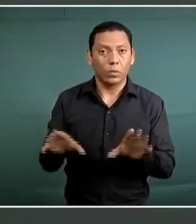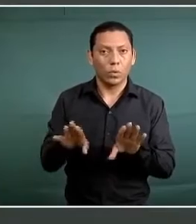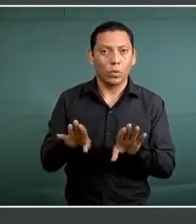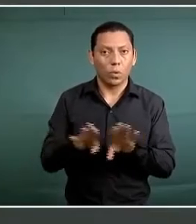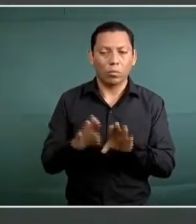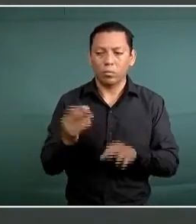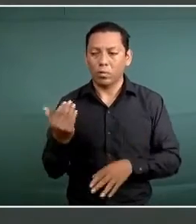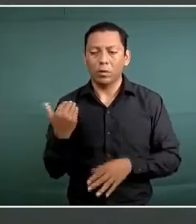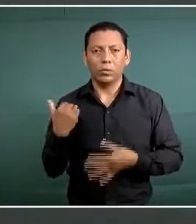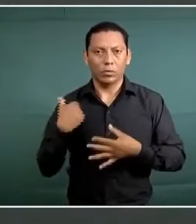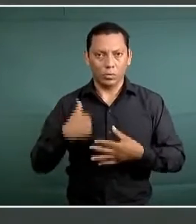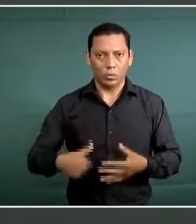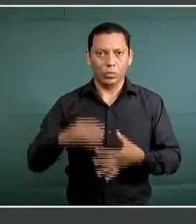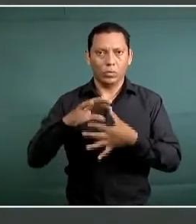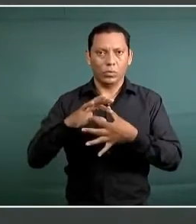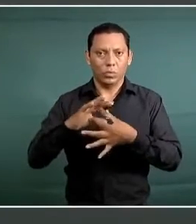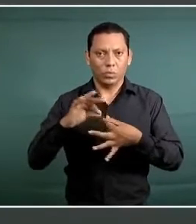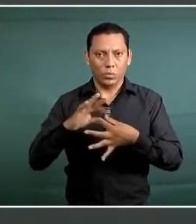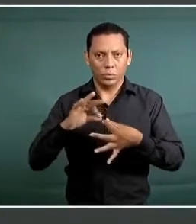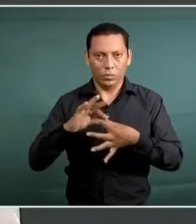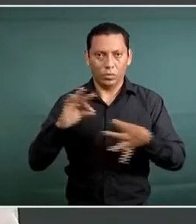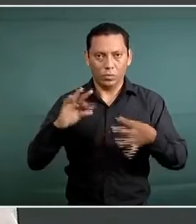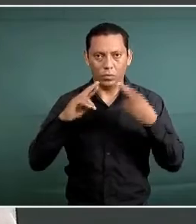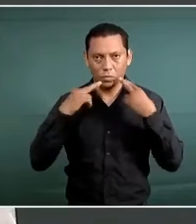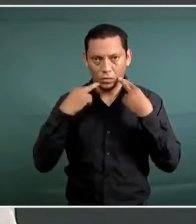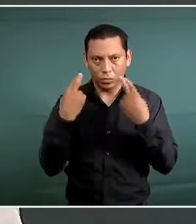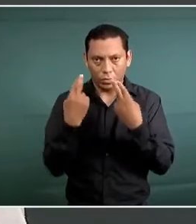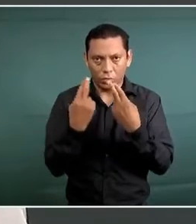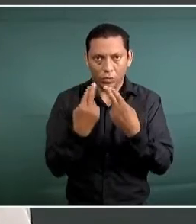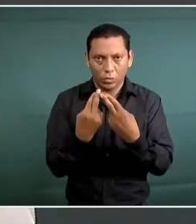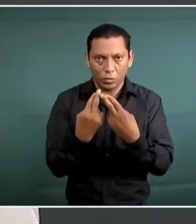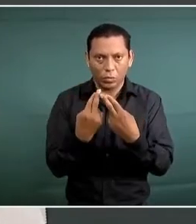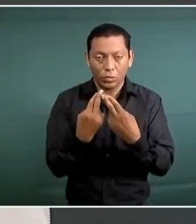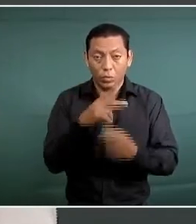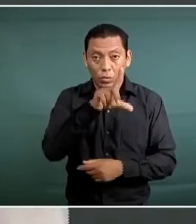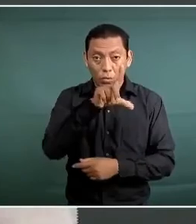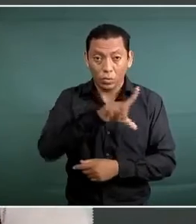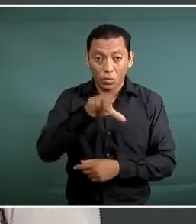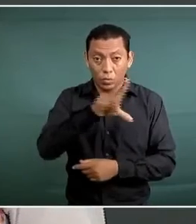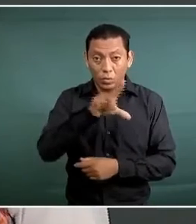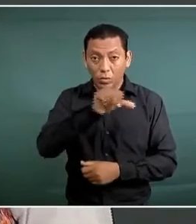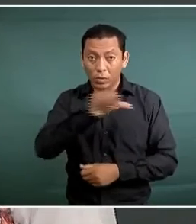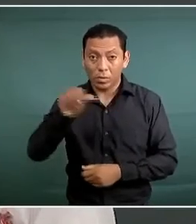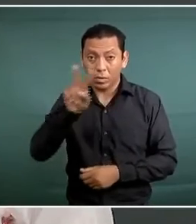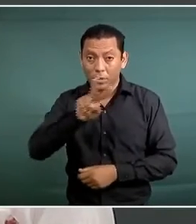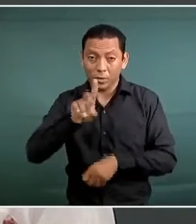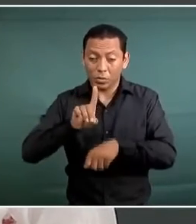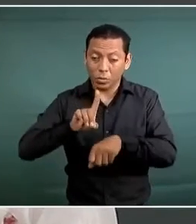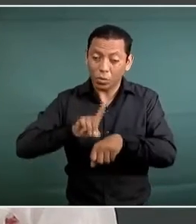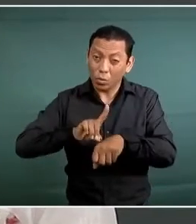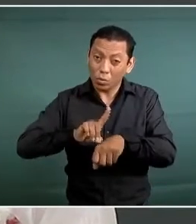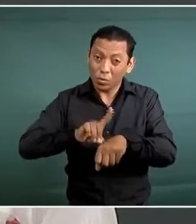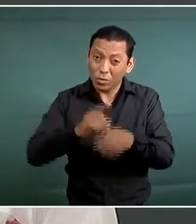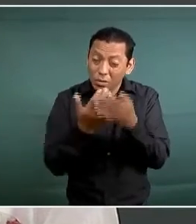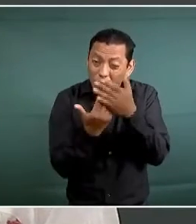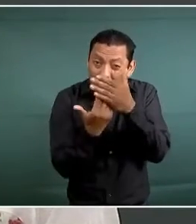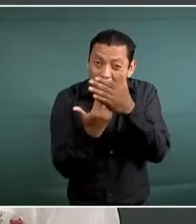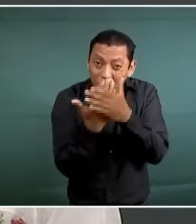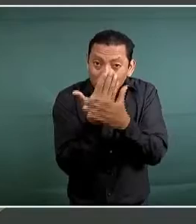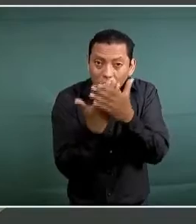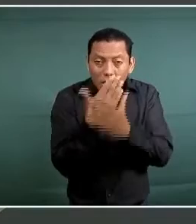lo expresé, se reúne de lunes a viernes, todos los días, de seis